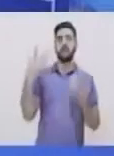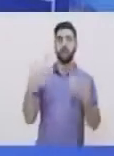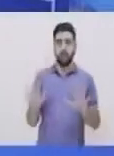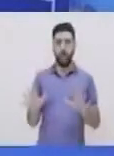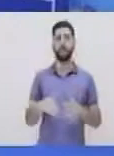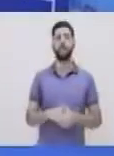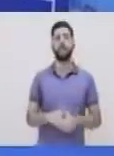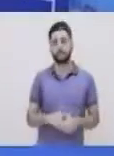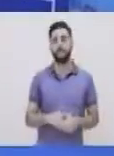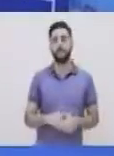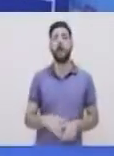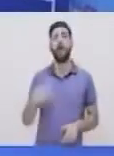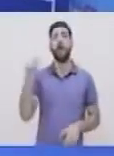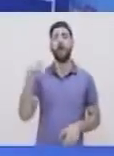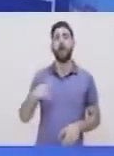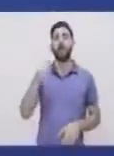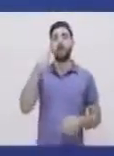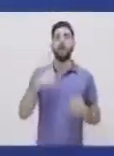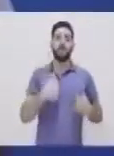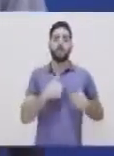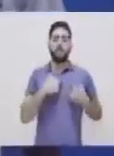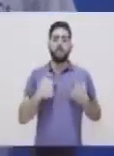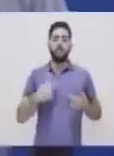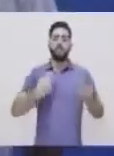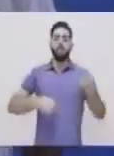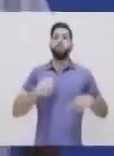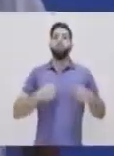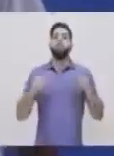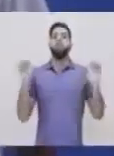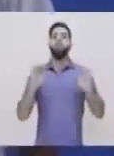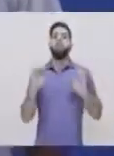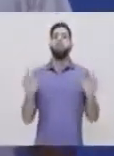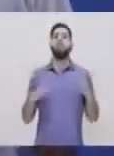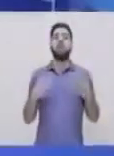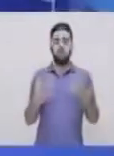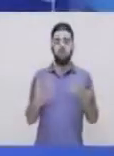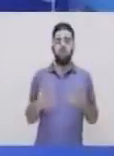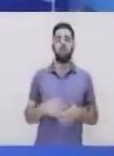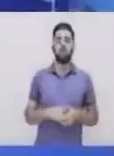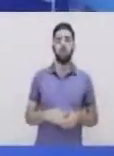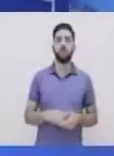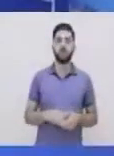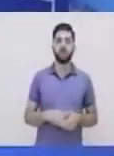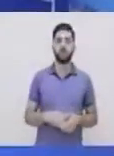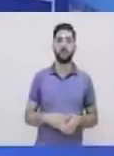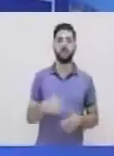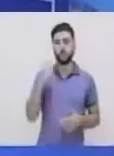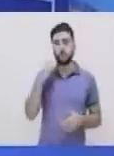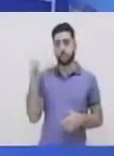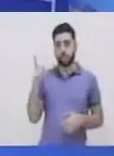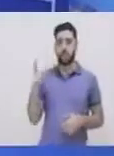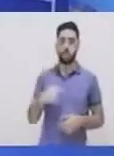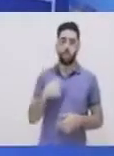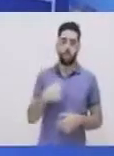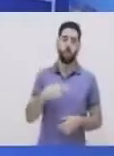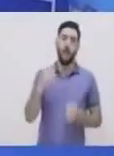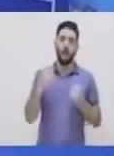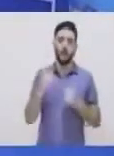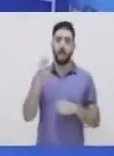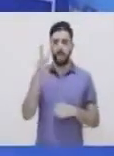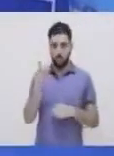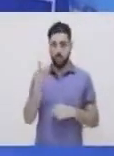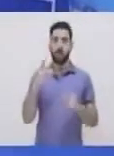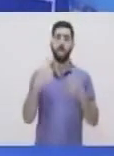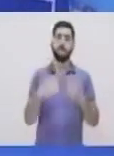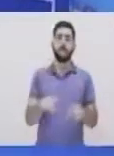bien, ahora para elevar la frecuencia cardíaca haremos un trabajo de coordinación. Recuerden, yo hago 2 repeticiones y ustedes en